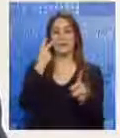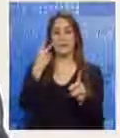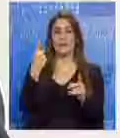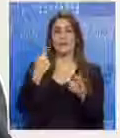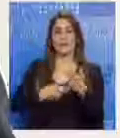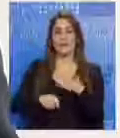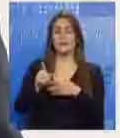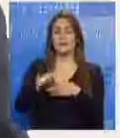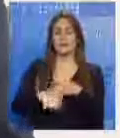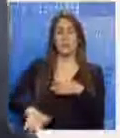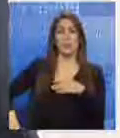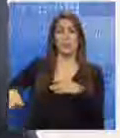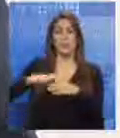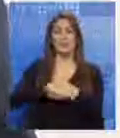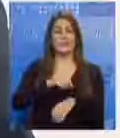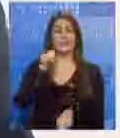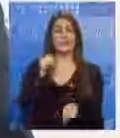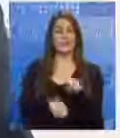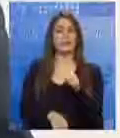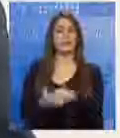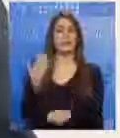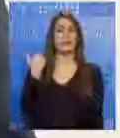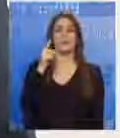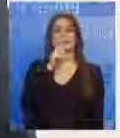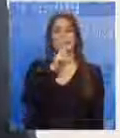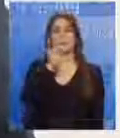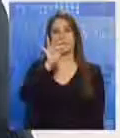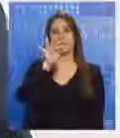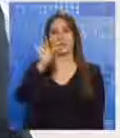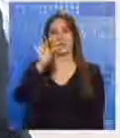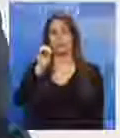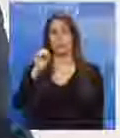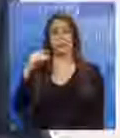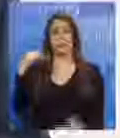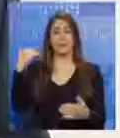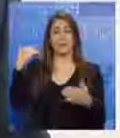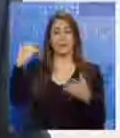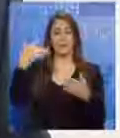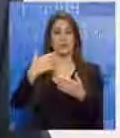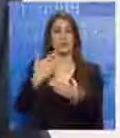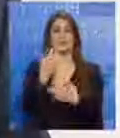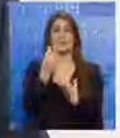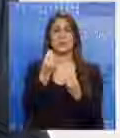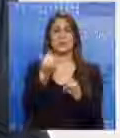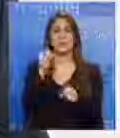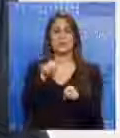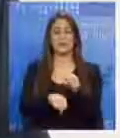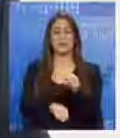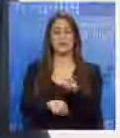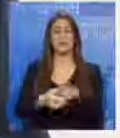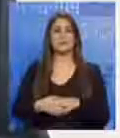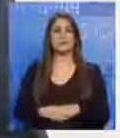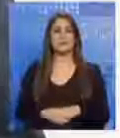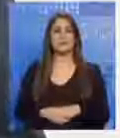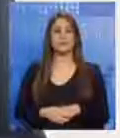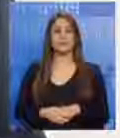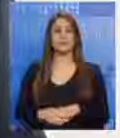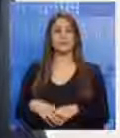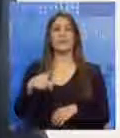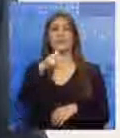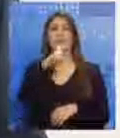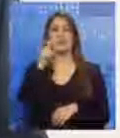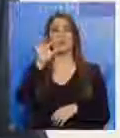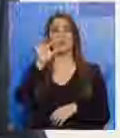no ha reconocido los pasivos ambientales, la contaminación que ha dejado la actividad hidrocarburífera en la década